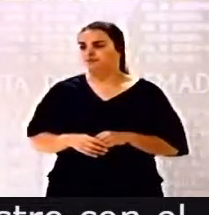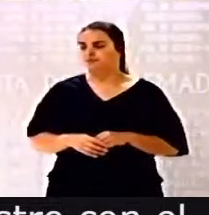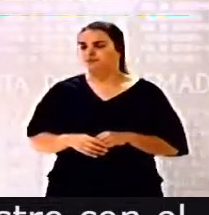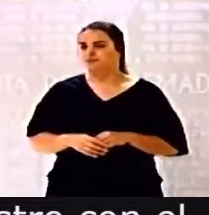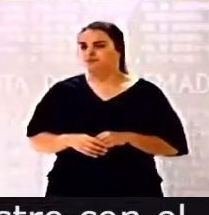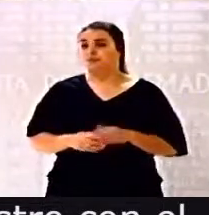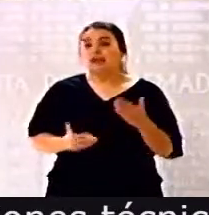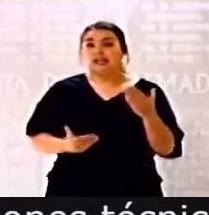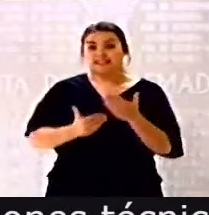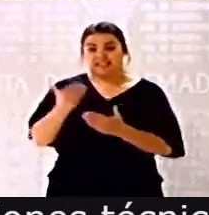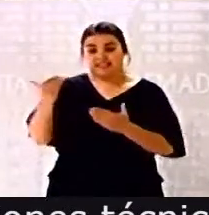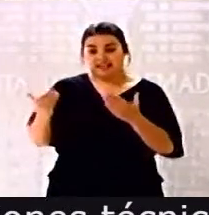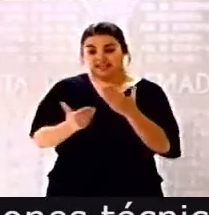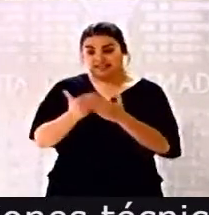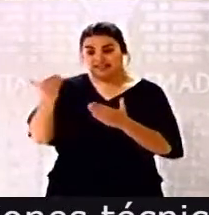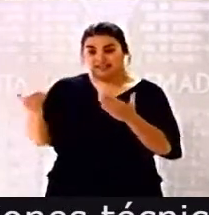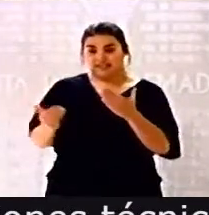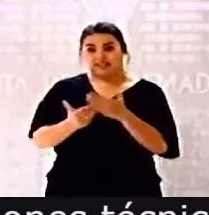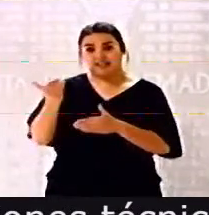Durante estos días